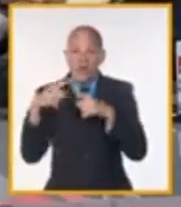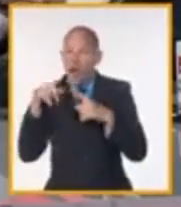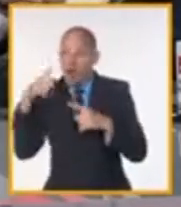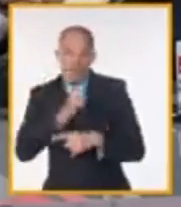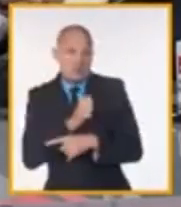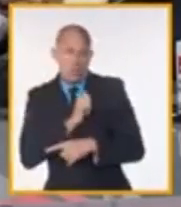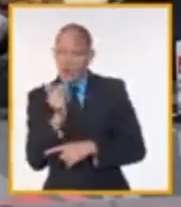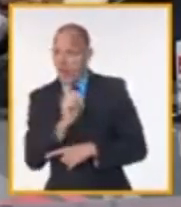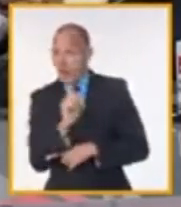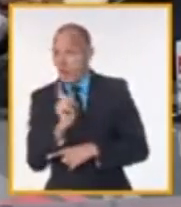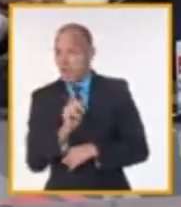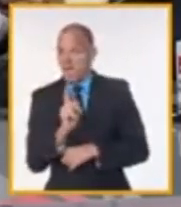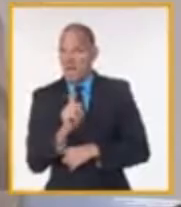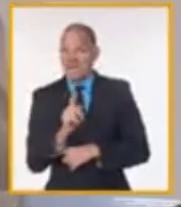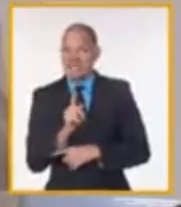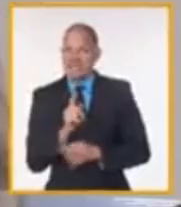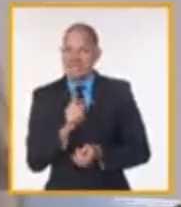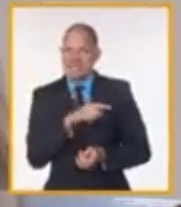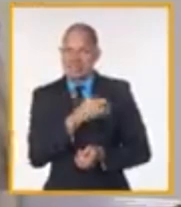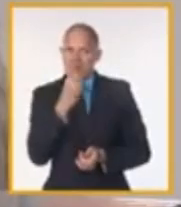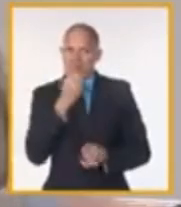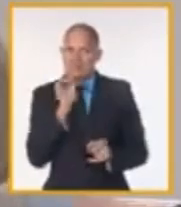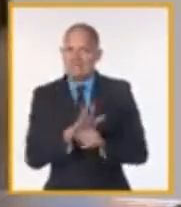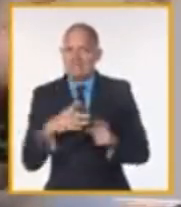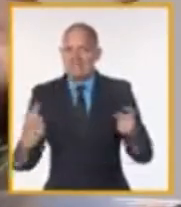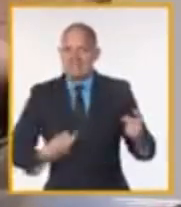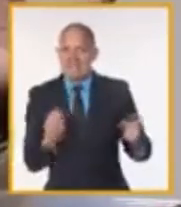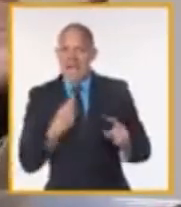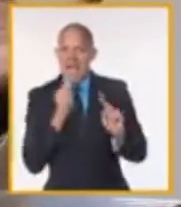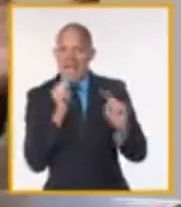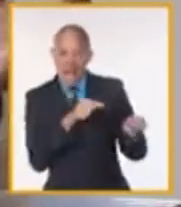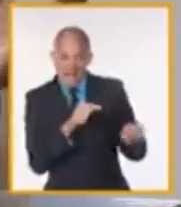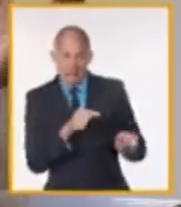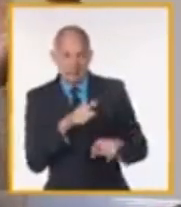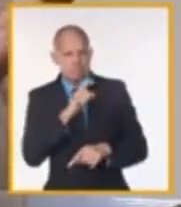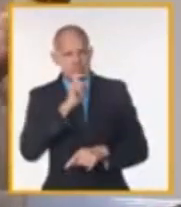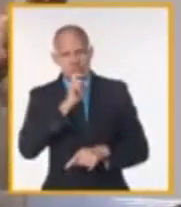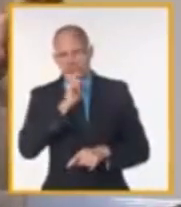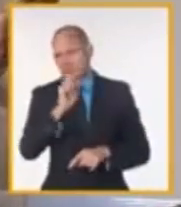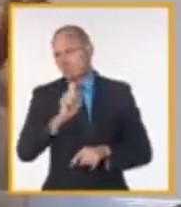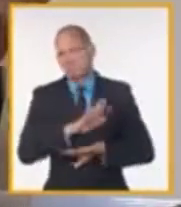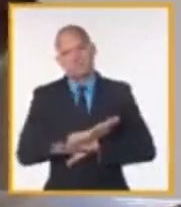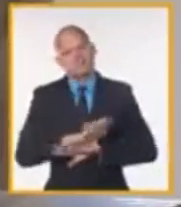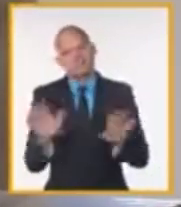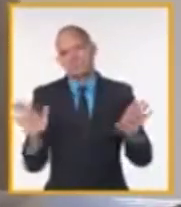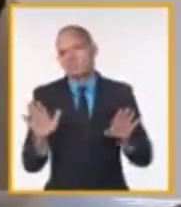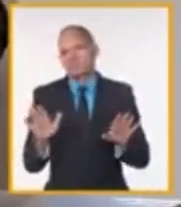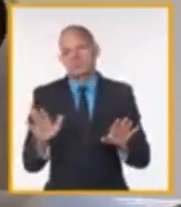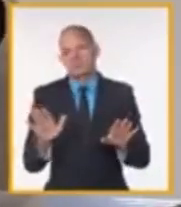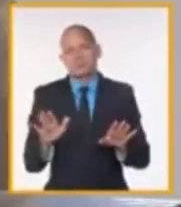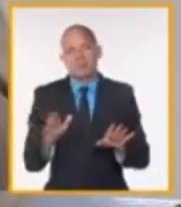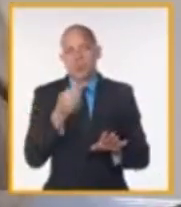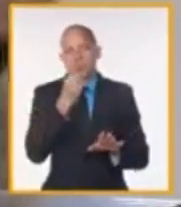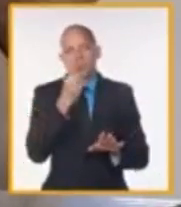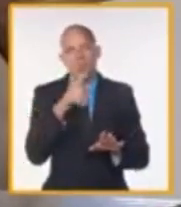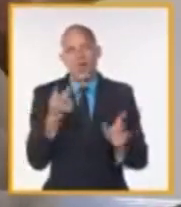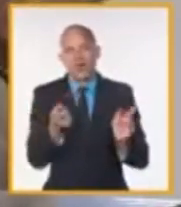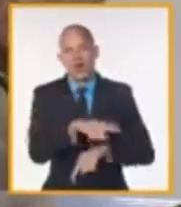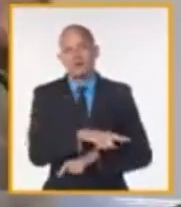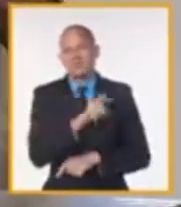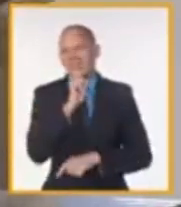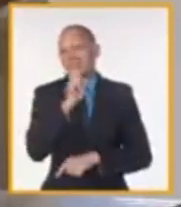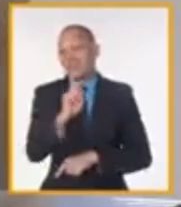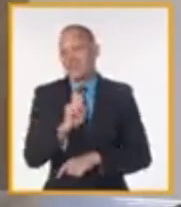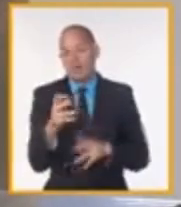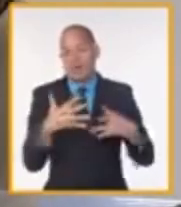una guerra nuclear en allí es es el suicidio de Prácticamente todo el mundo y por supuesto Estados Unidos no